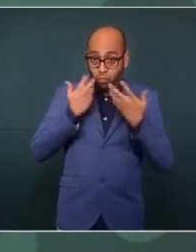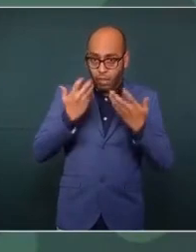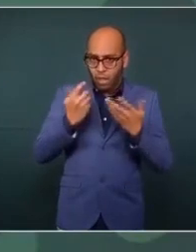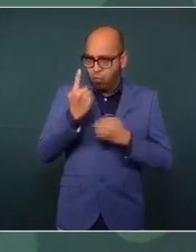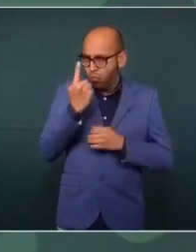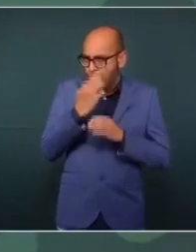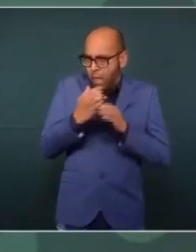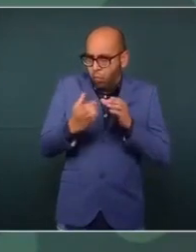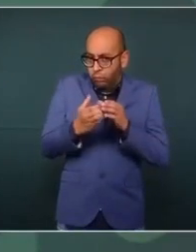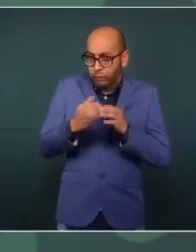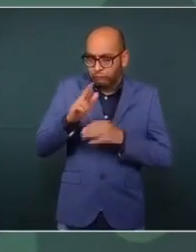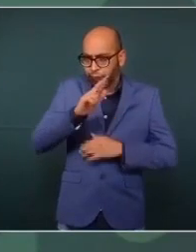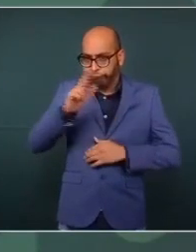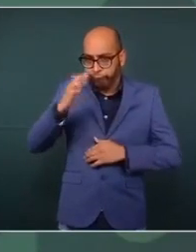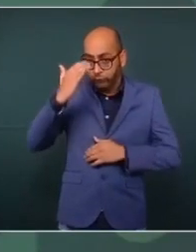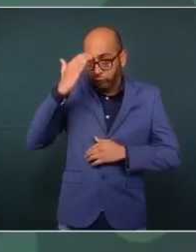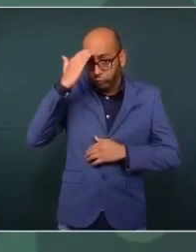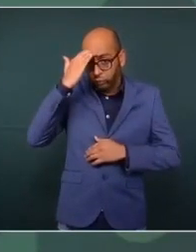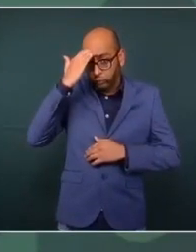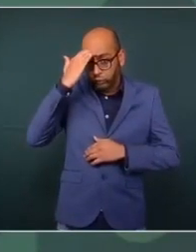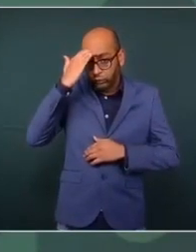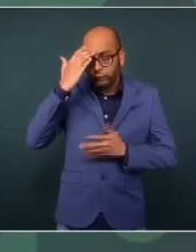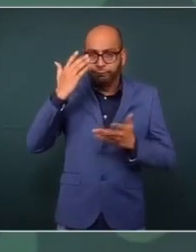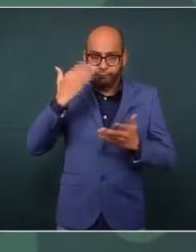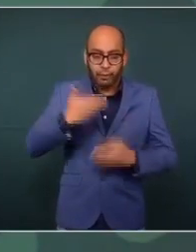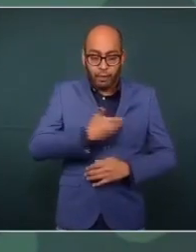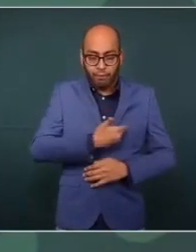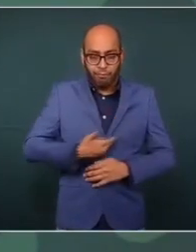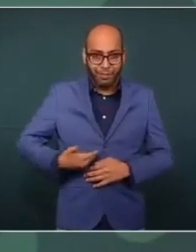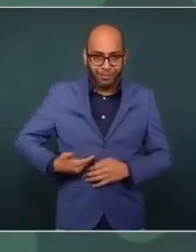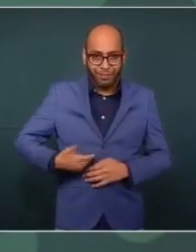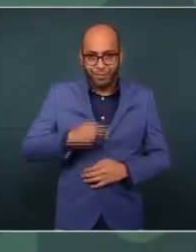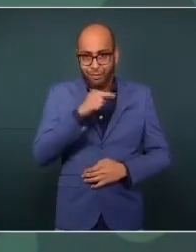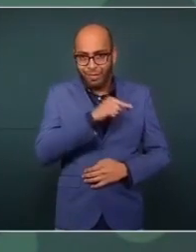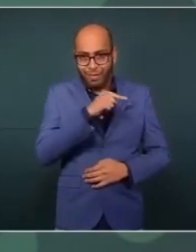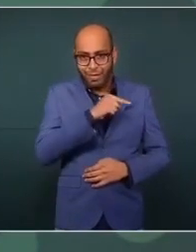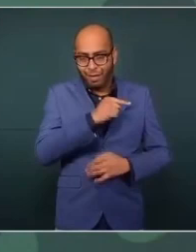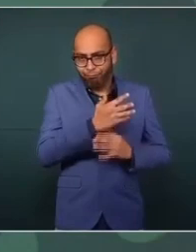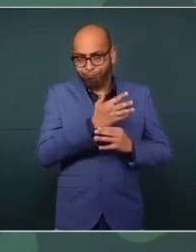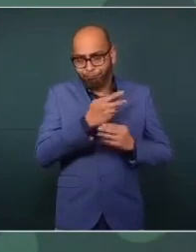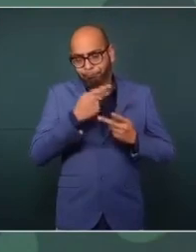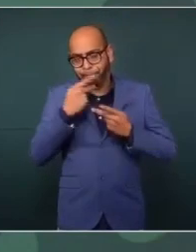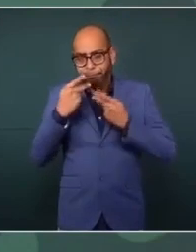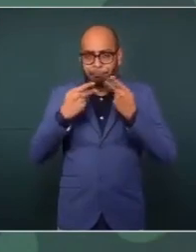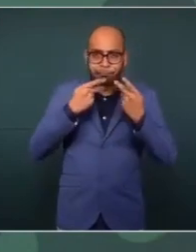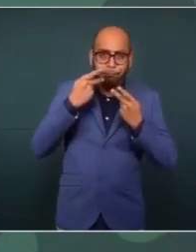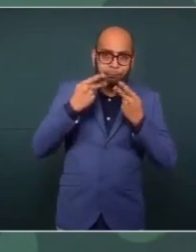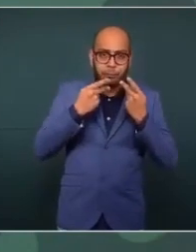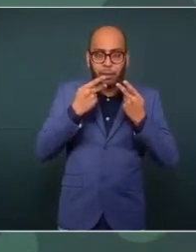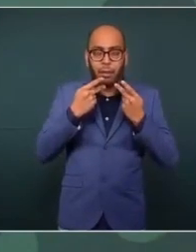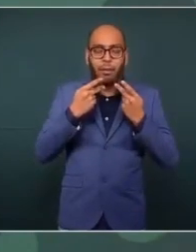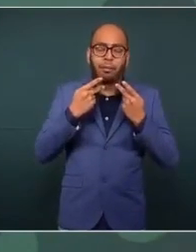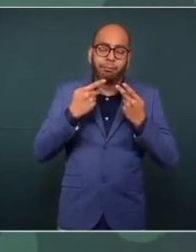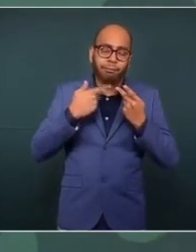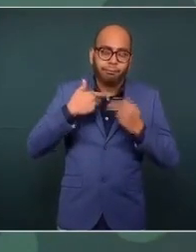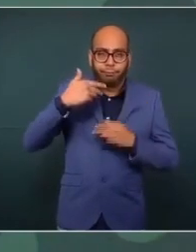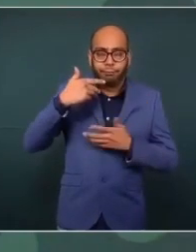reconocer en la postura del presidente, es su vocación